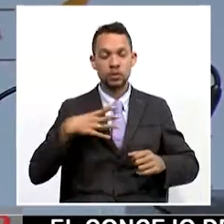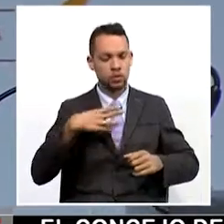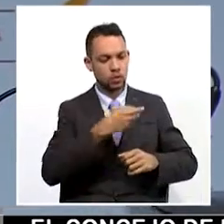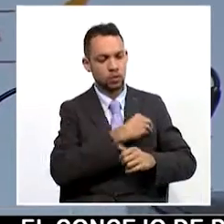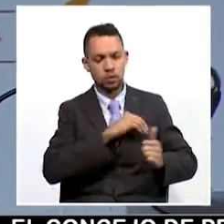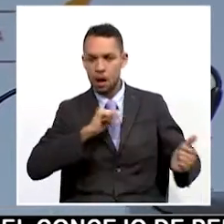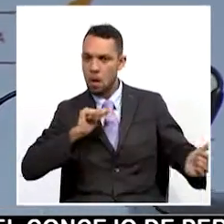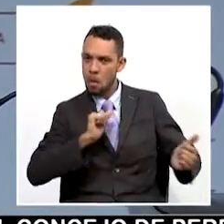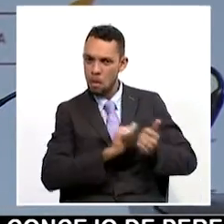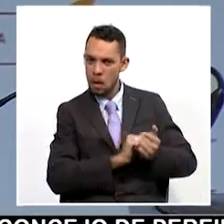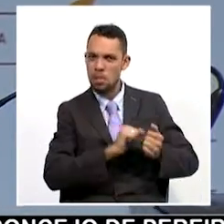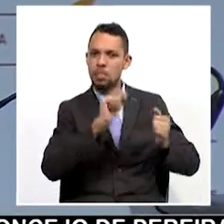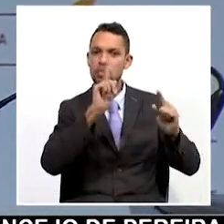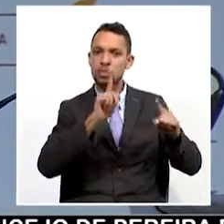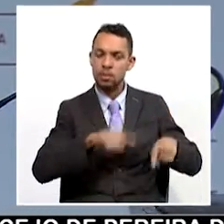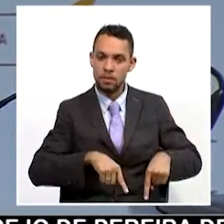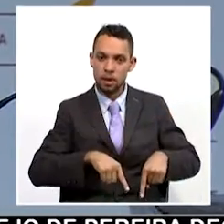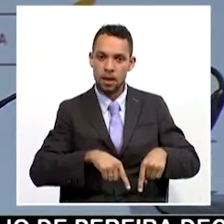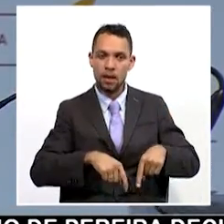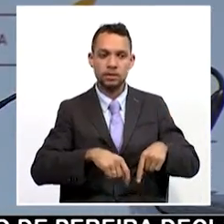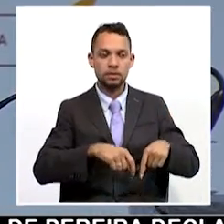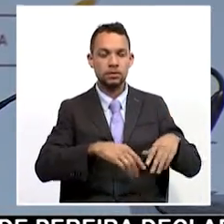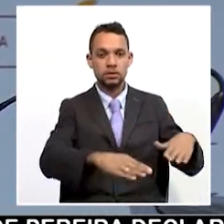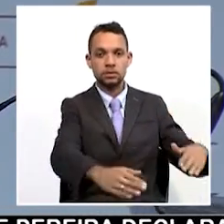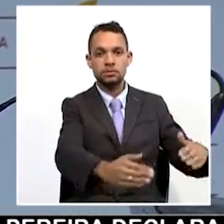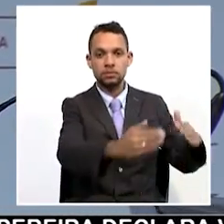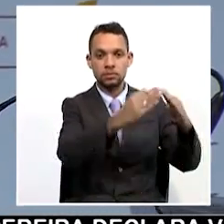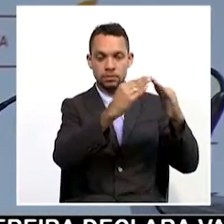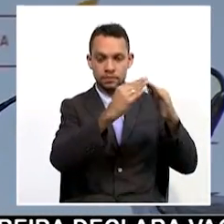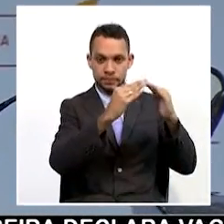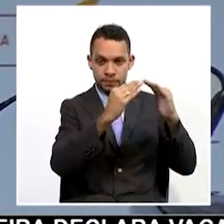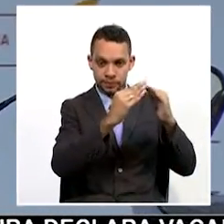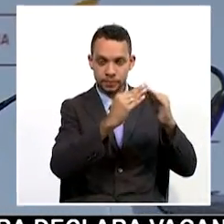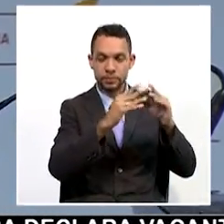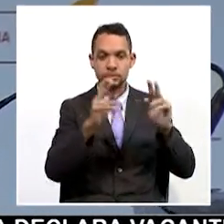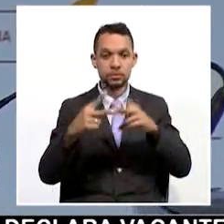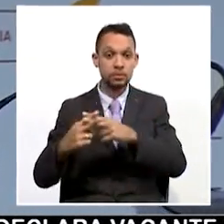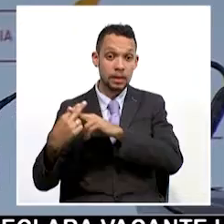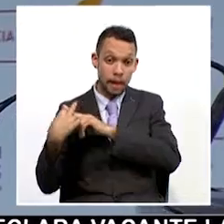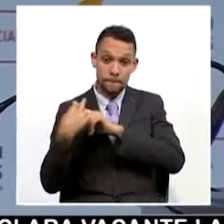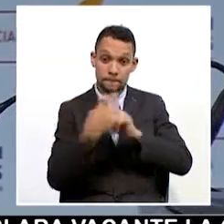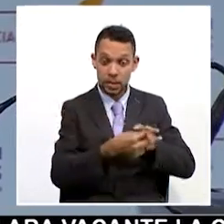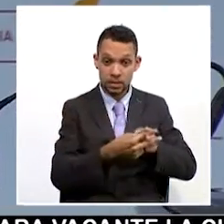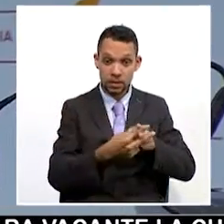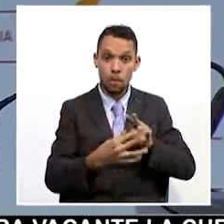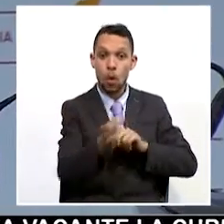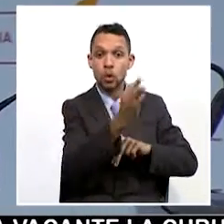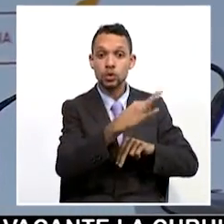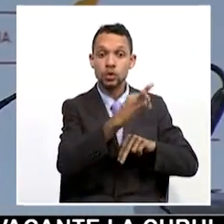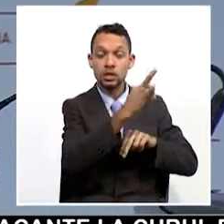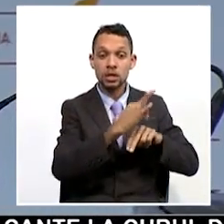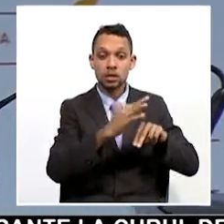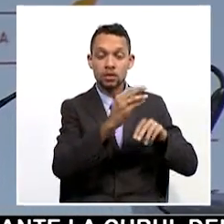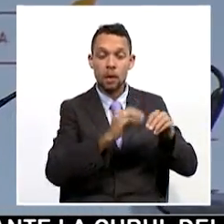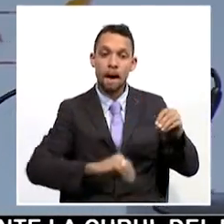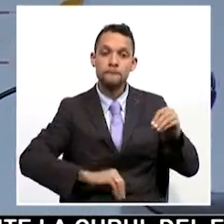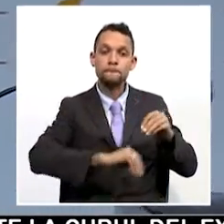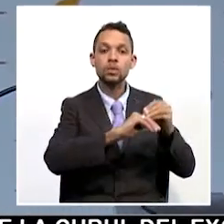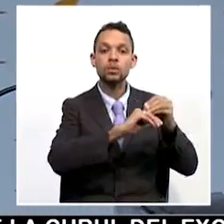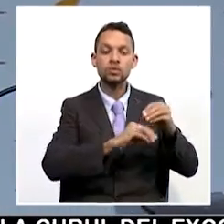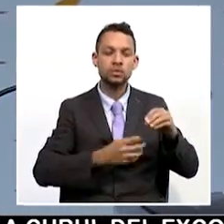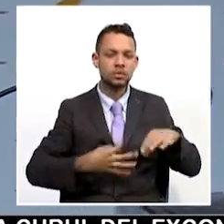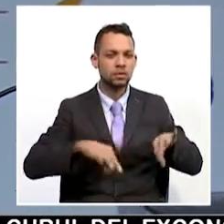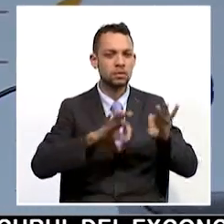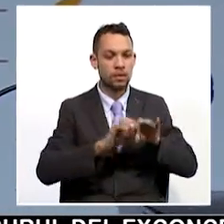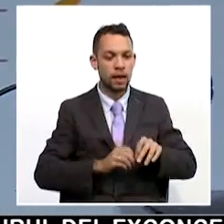acompañando con 4 puntos de la tasa del interés del crédito pactado. Cada una de